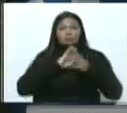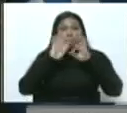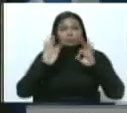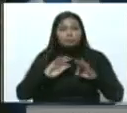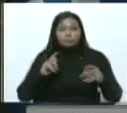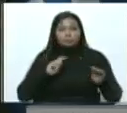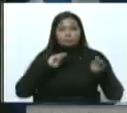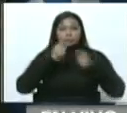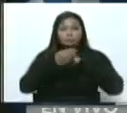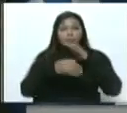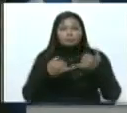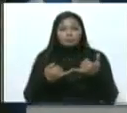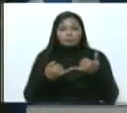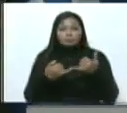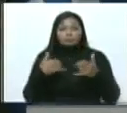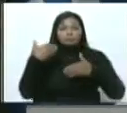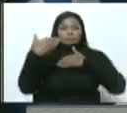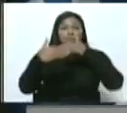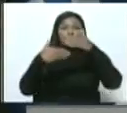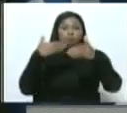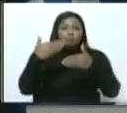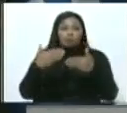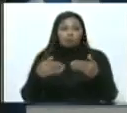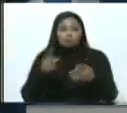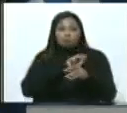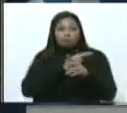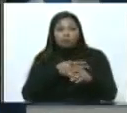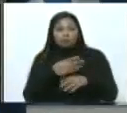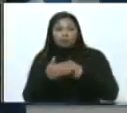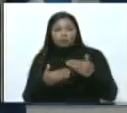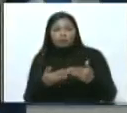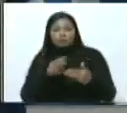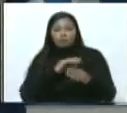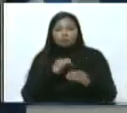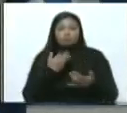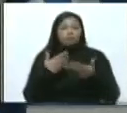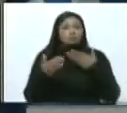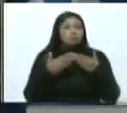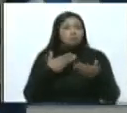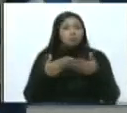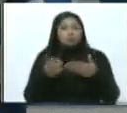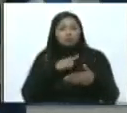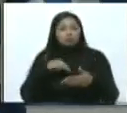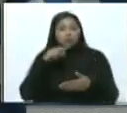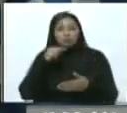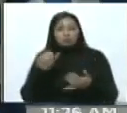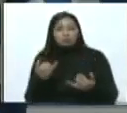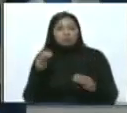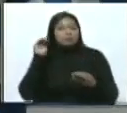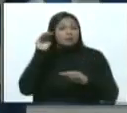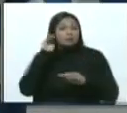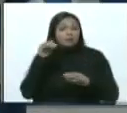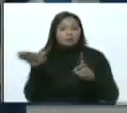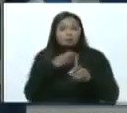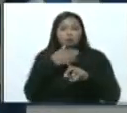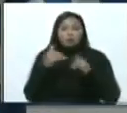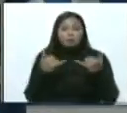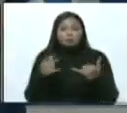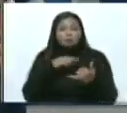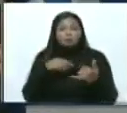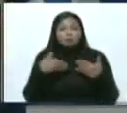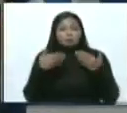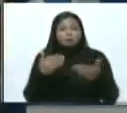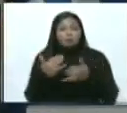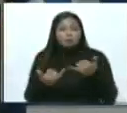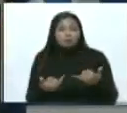sido progresivamente drástico. Independientemente, decimos que más allá de los golpes que se fueron dando aquí